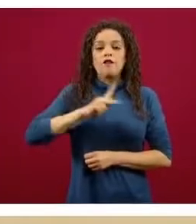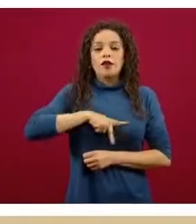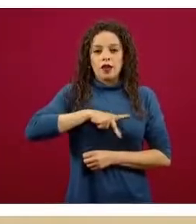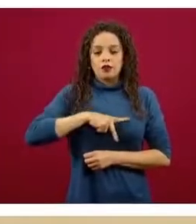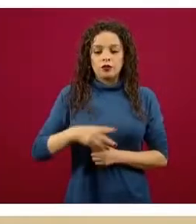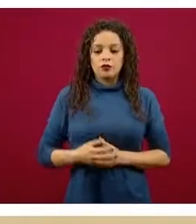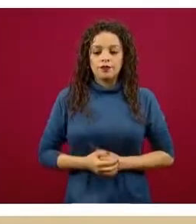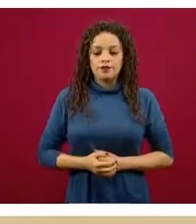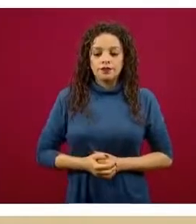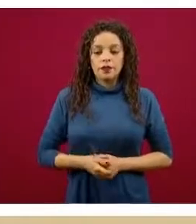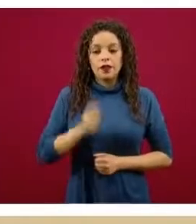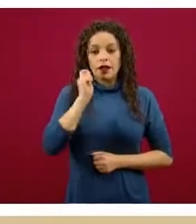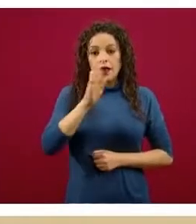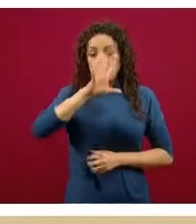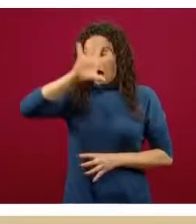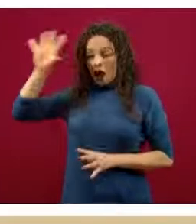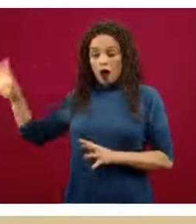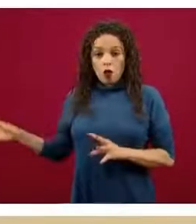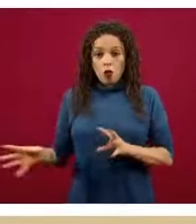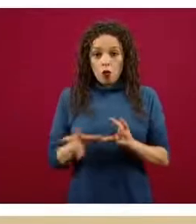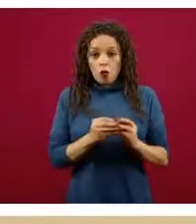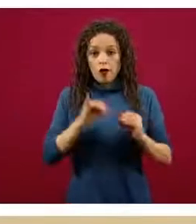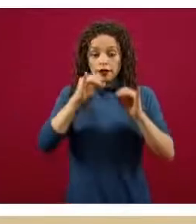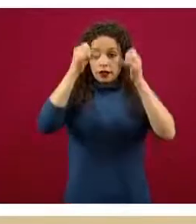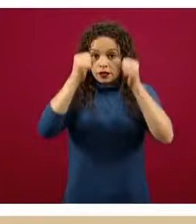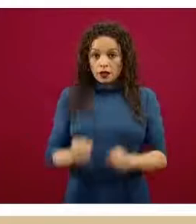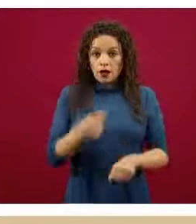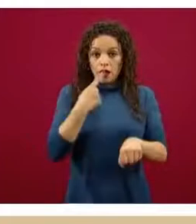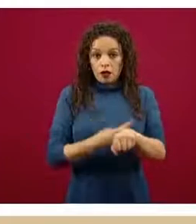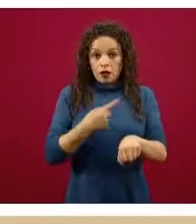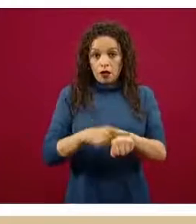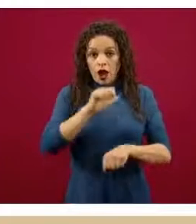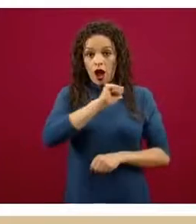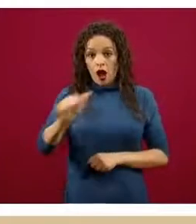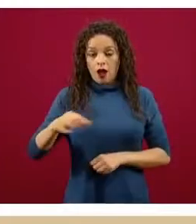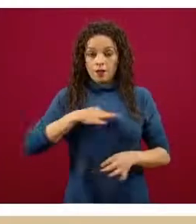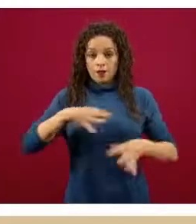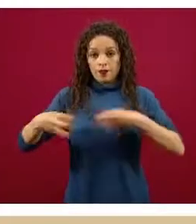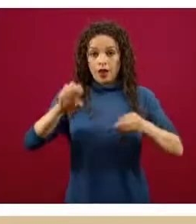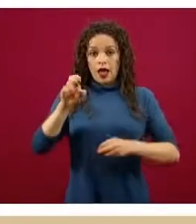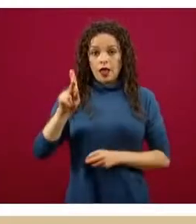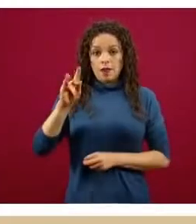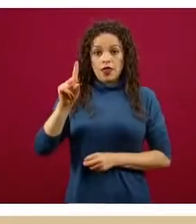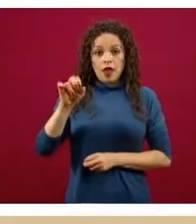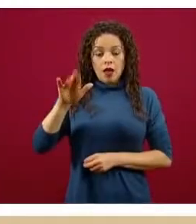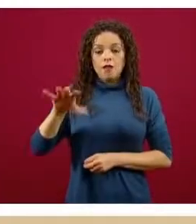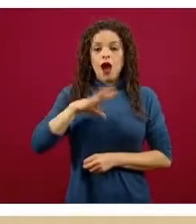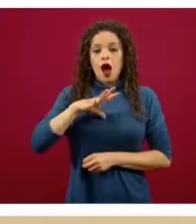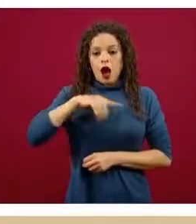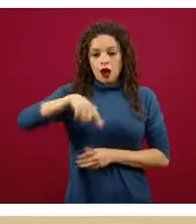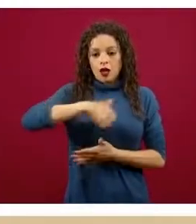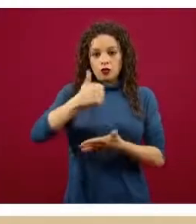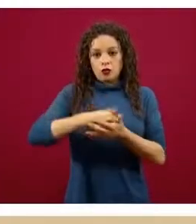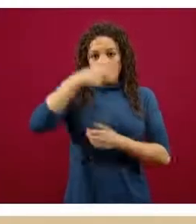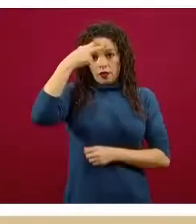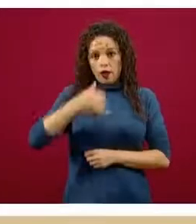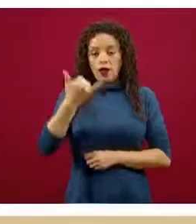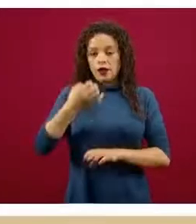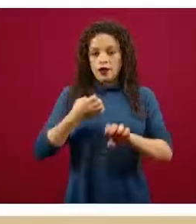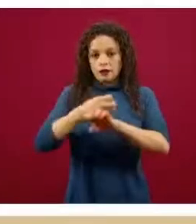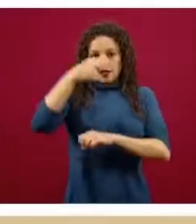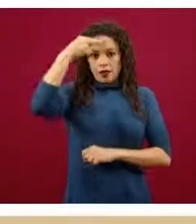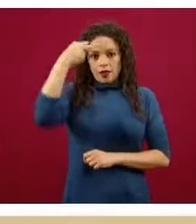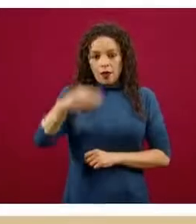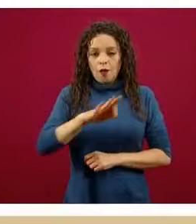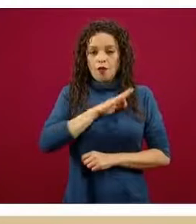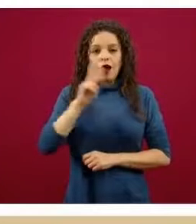Los casos confirmados acumulados de toda la epidemia se concentran en la Ciudad de México y el Estado de México, como podemos observar